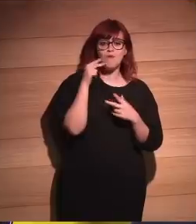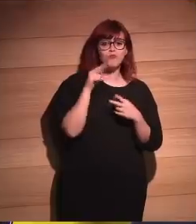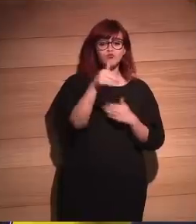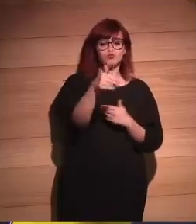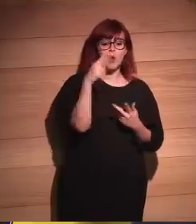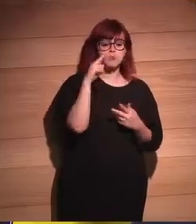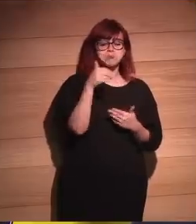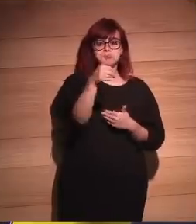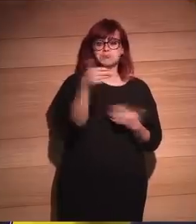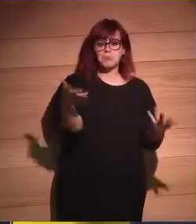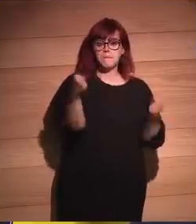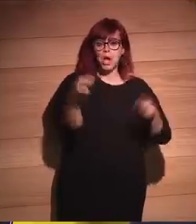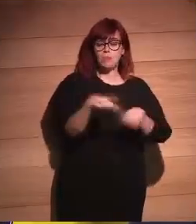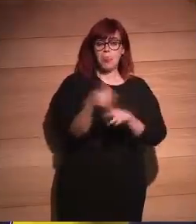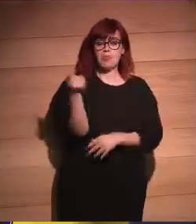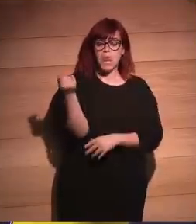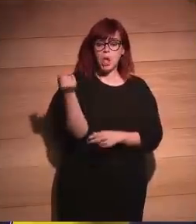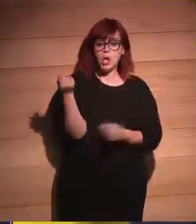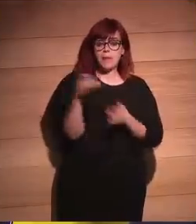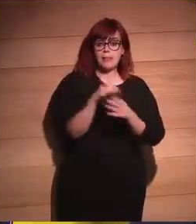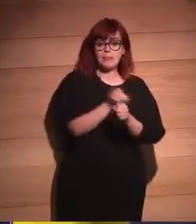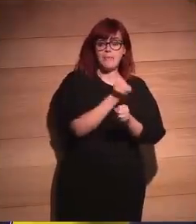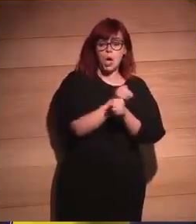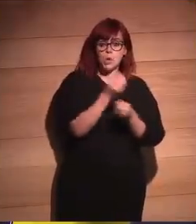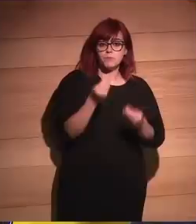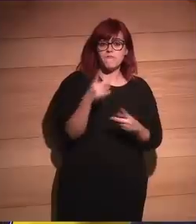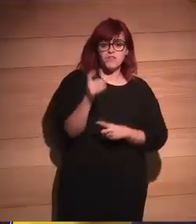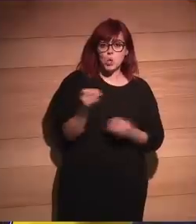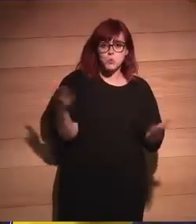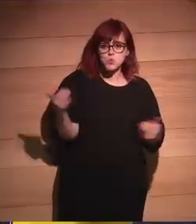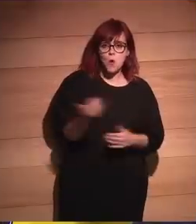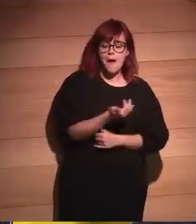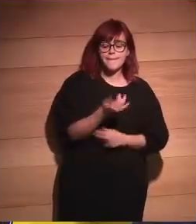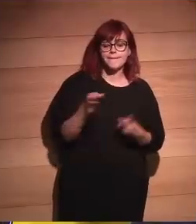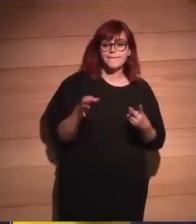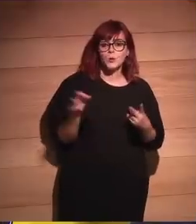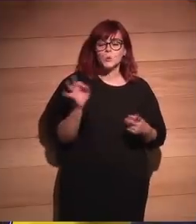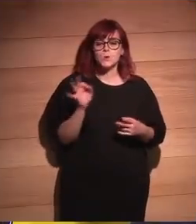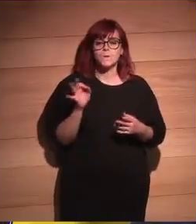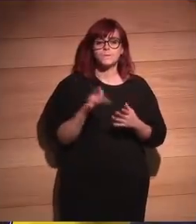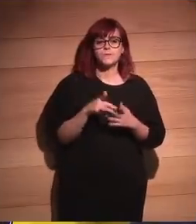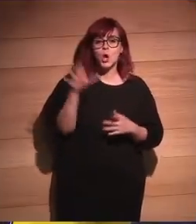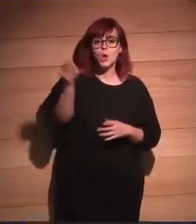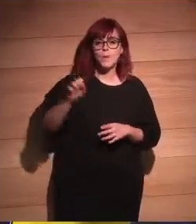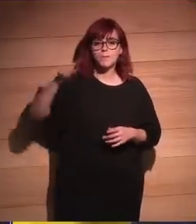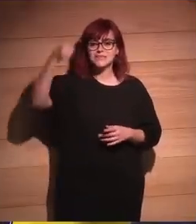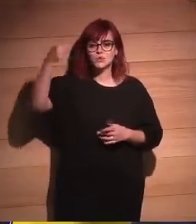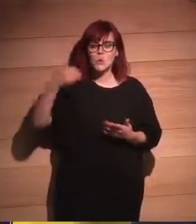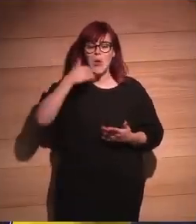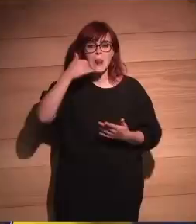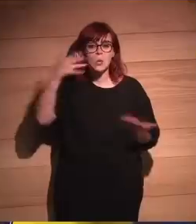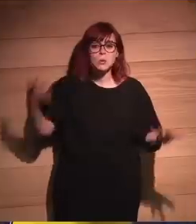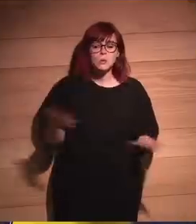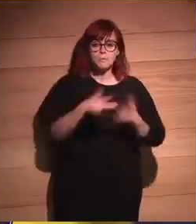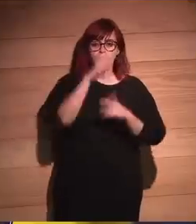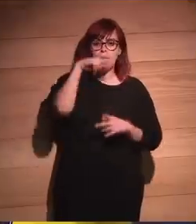es peor, es decir, no tienen dinero para trabajos fijos, para comprarse un piso, en fin, cosas